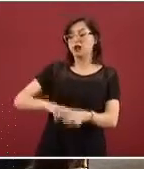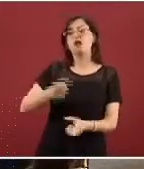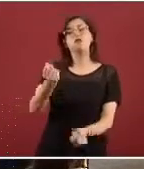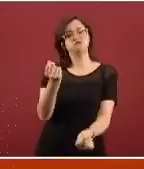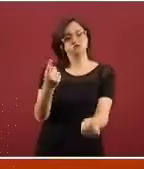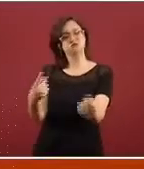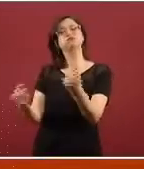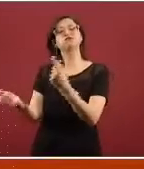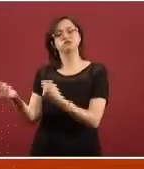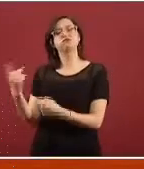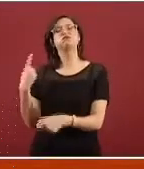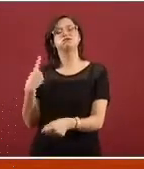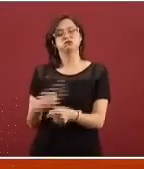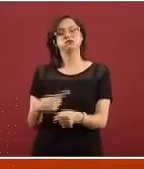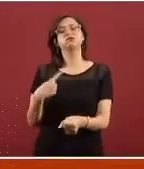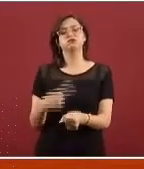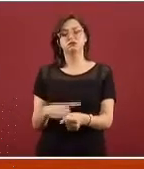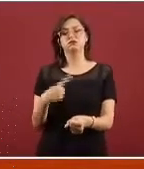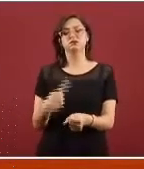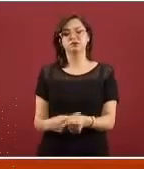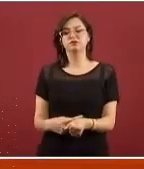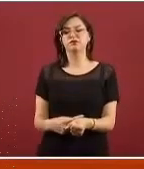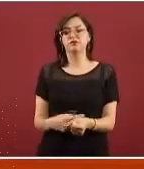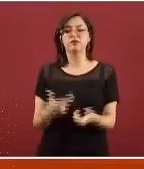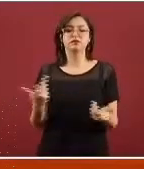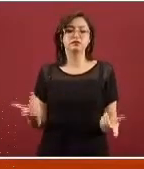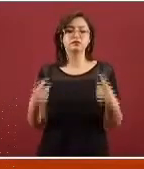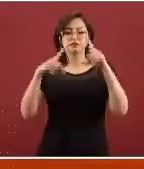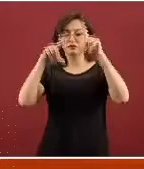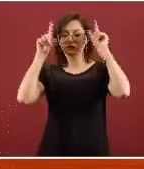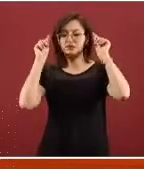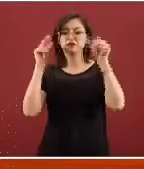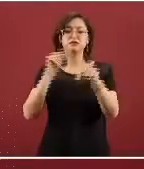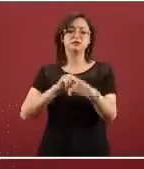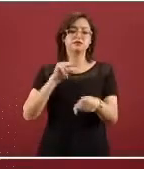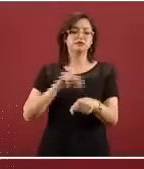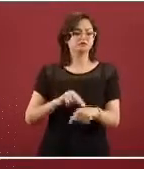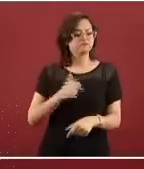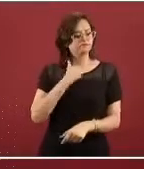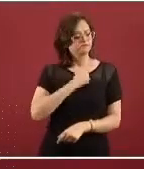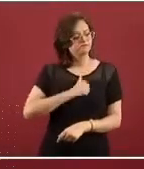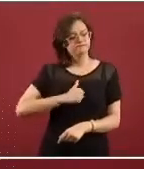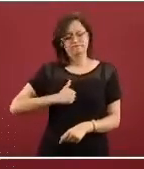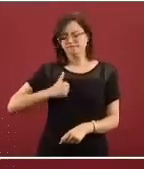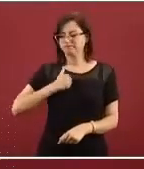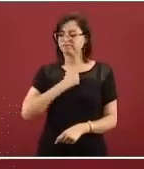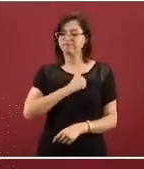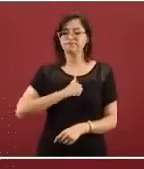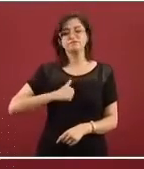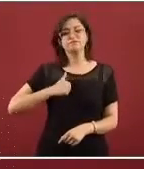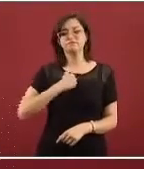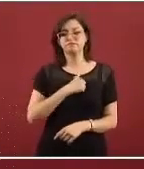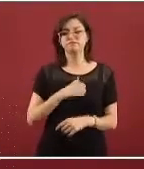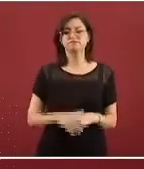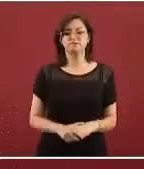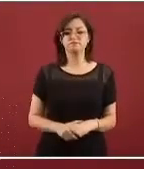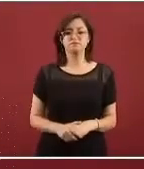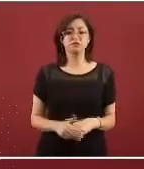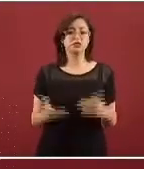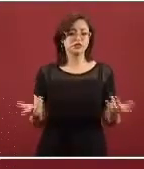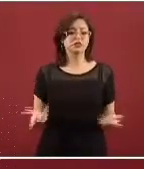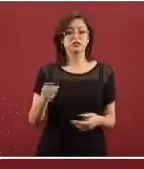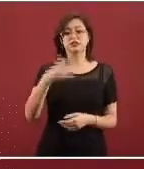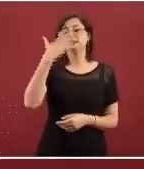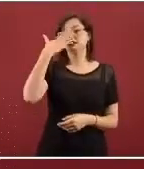brotes en donde ha habido personal de salud involucrado. Lamentamos mucho esto. Ha sido el conocimiento público que tuvimos